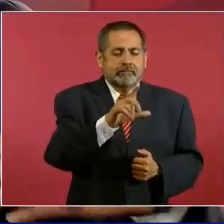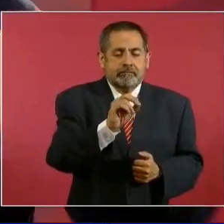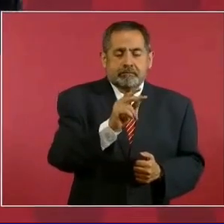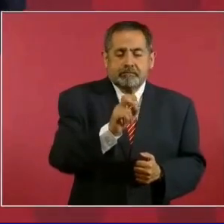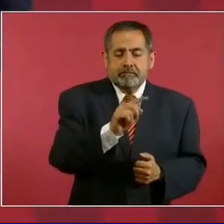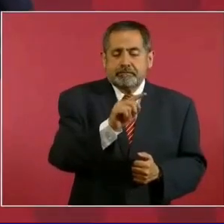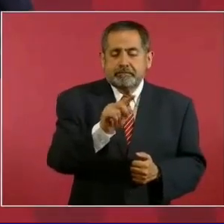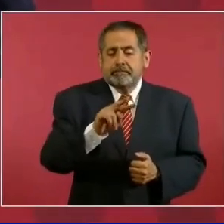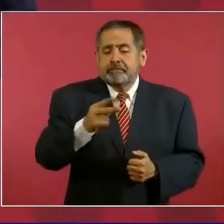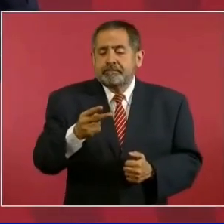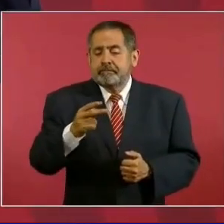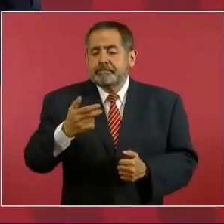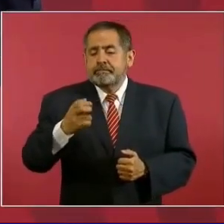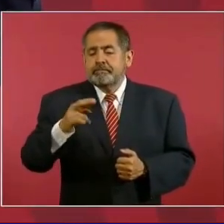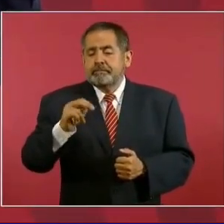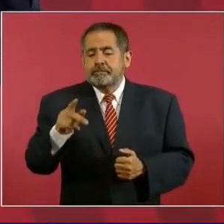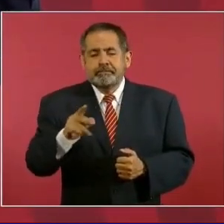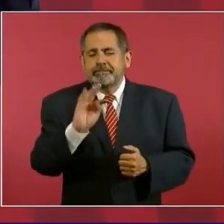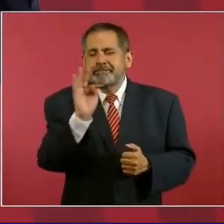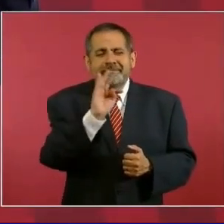Y así.